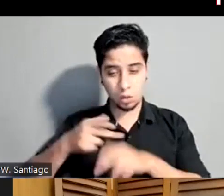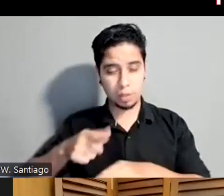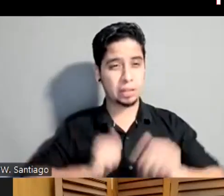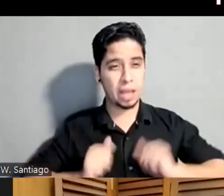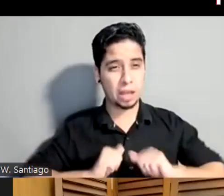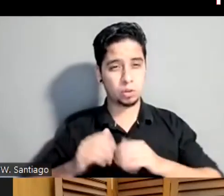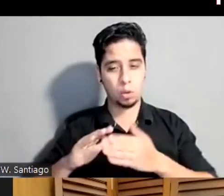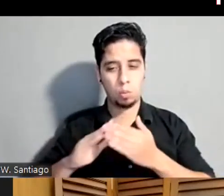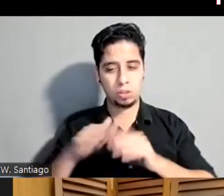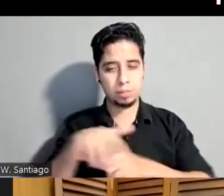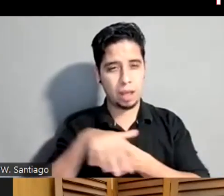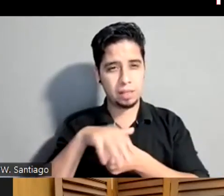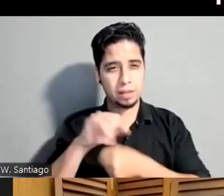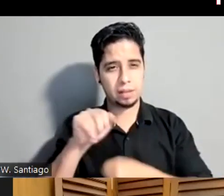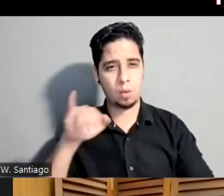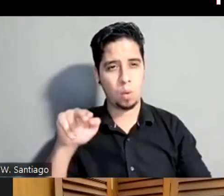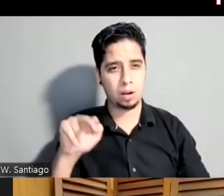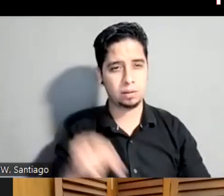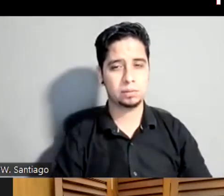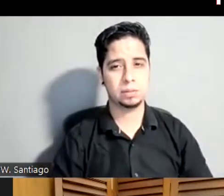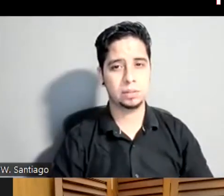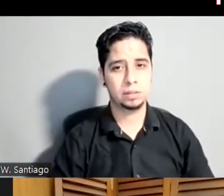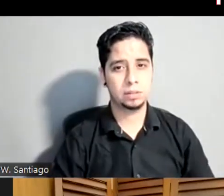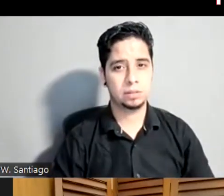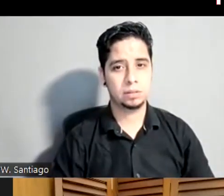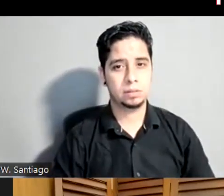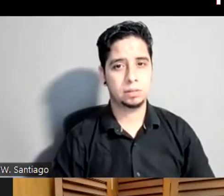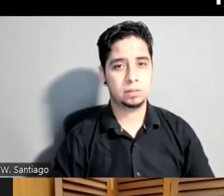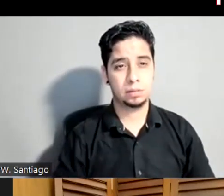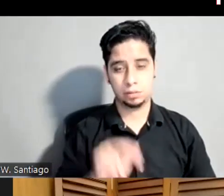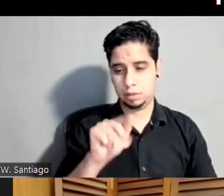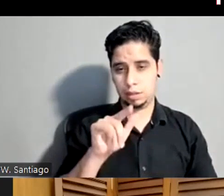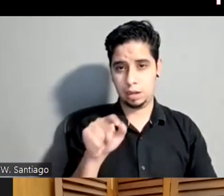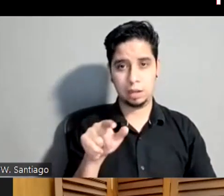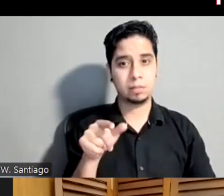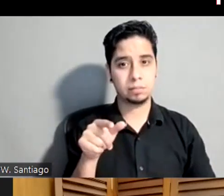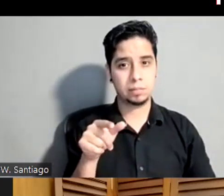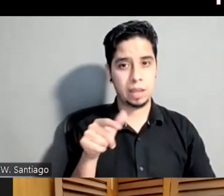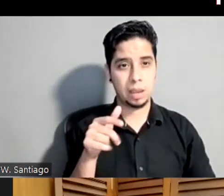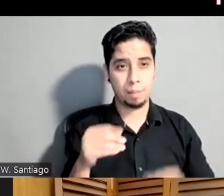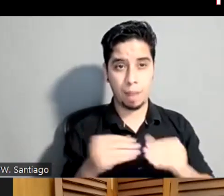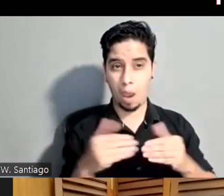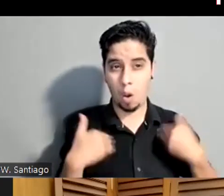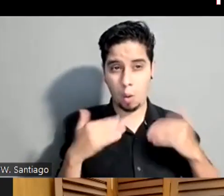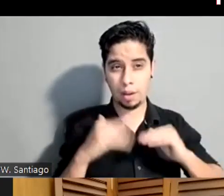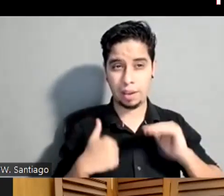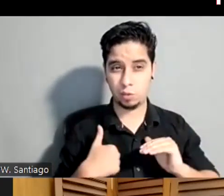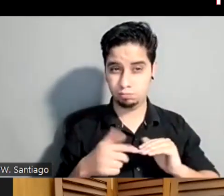Ana María Martínez la conocemos, ¿no? Es como dice Javier, es menor que yo, vamos a decirlo por esa